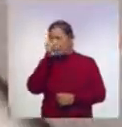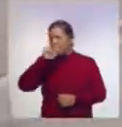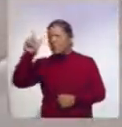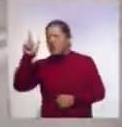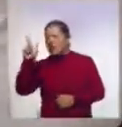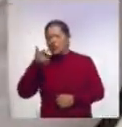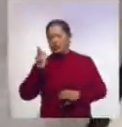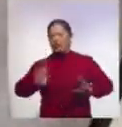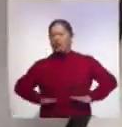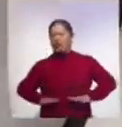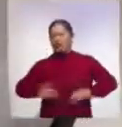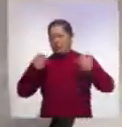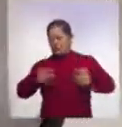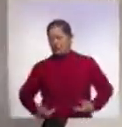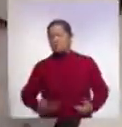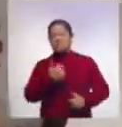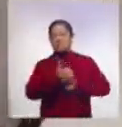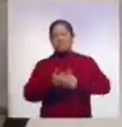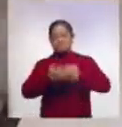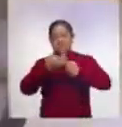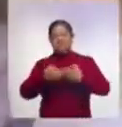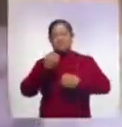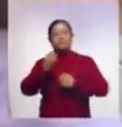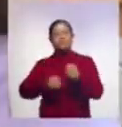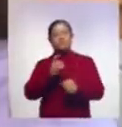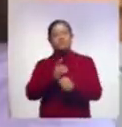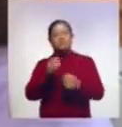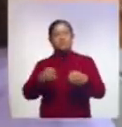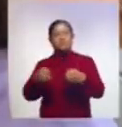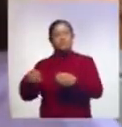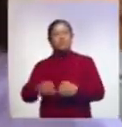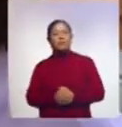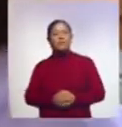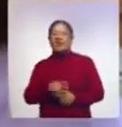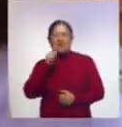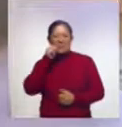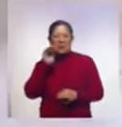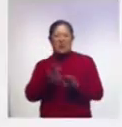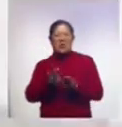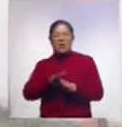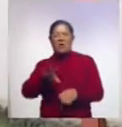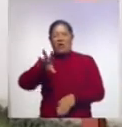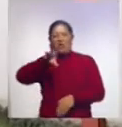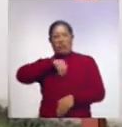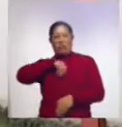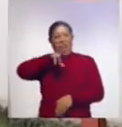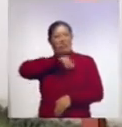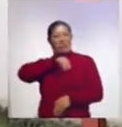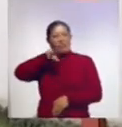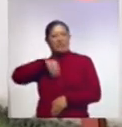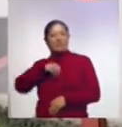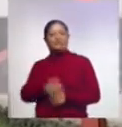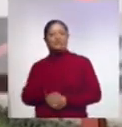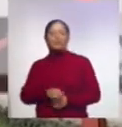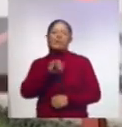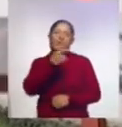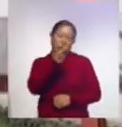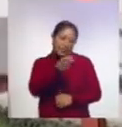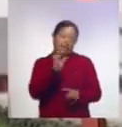actitudes correspondientes a una competencia ocupacional, sin importar cómo fueron adquiridos estos. Efectivamente, porque es un